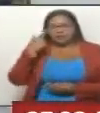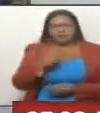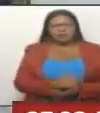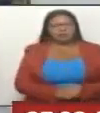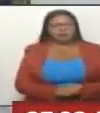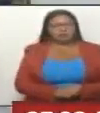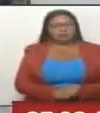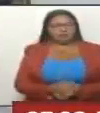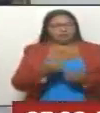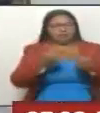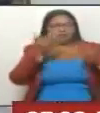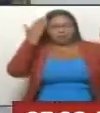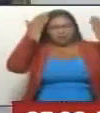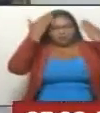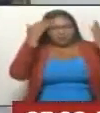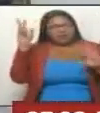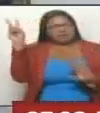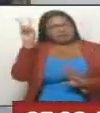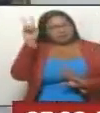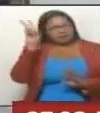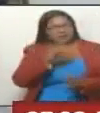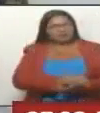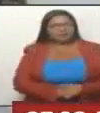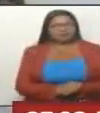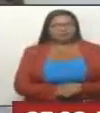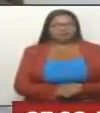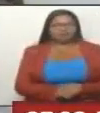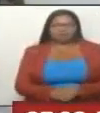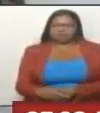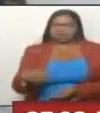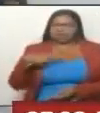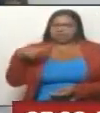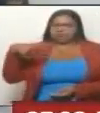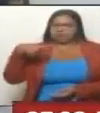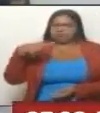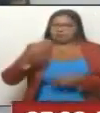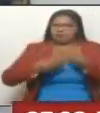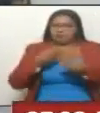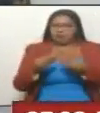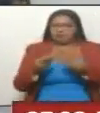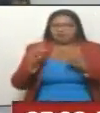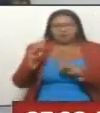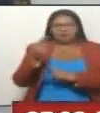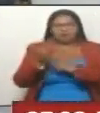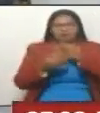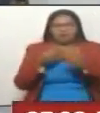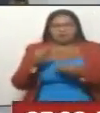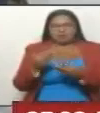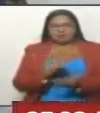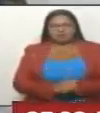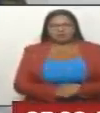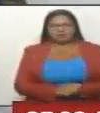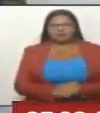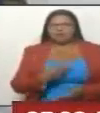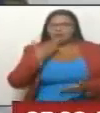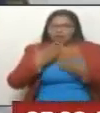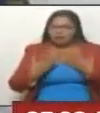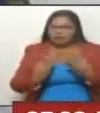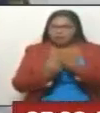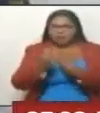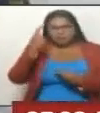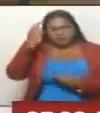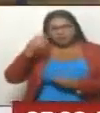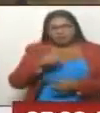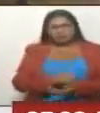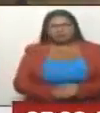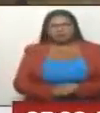Venezuela. Bienvenido. Hola, Venezuela. Qué estilacho. Sí, qué estilo. Oh, profesor, único. Por favor. Gracias por acompañarnos el día de hoy.